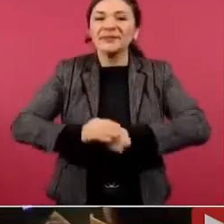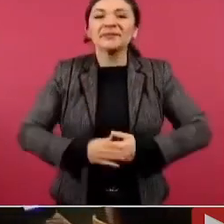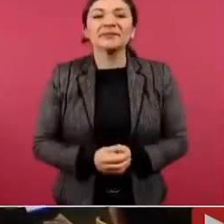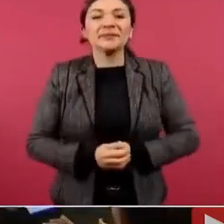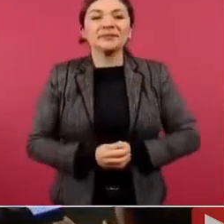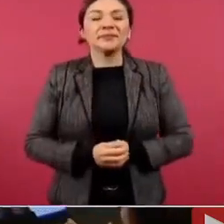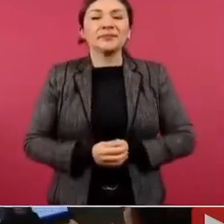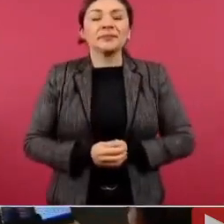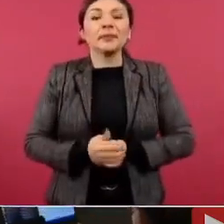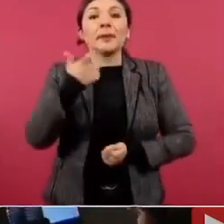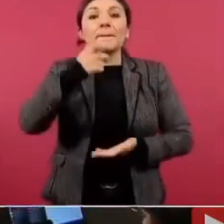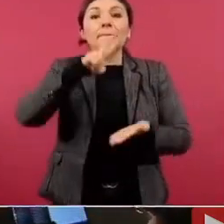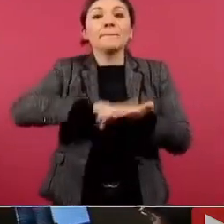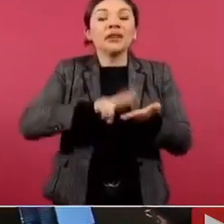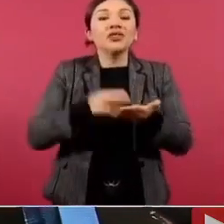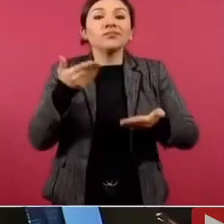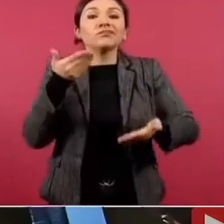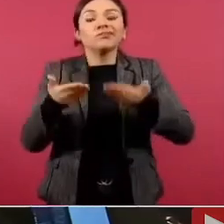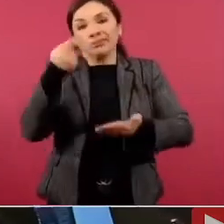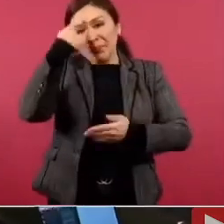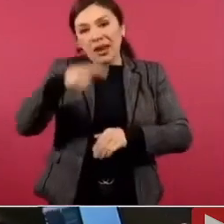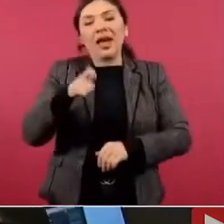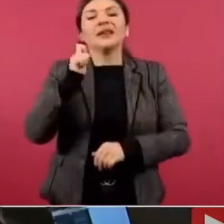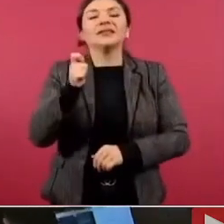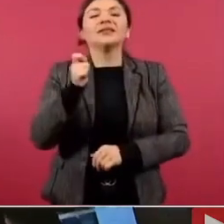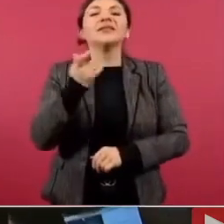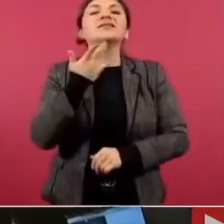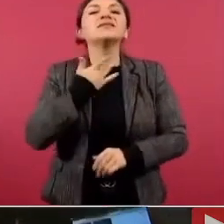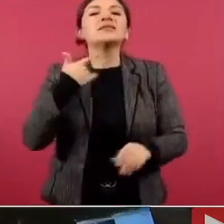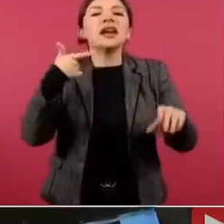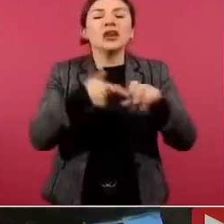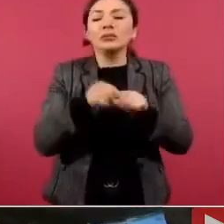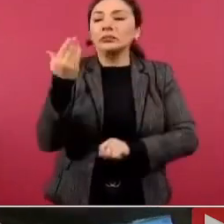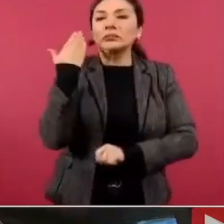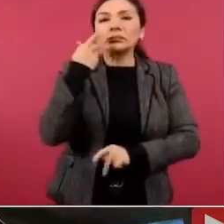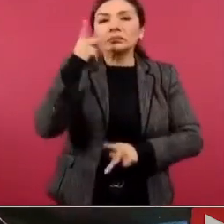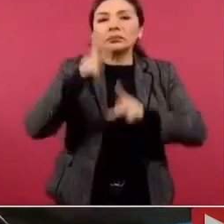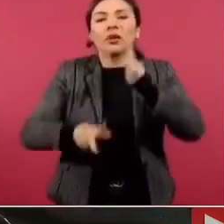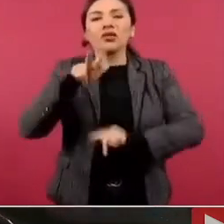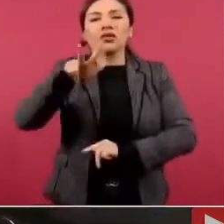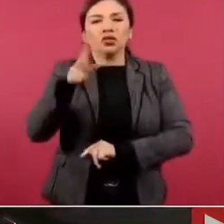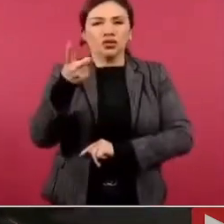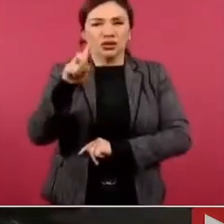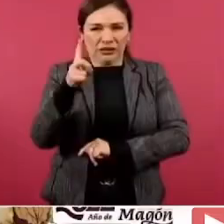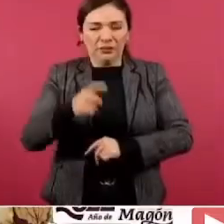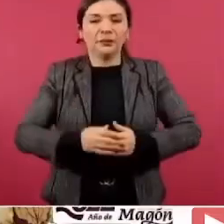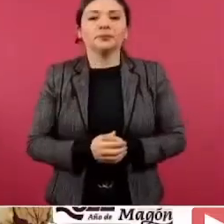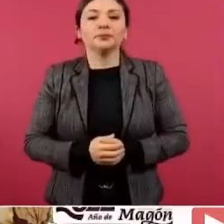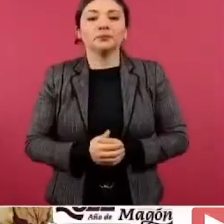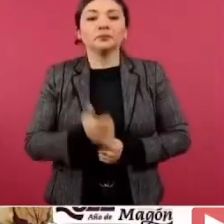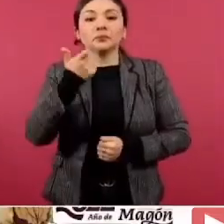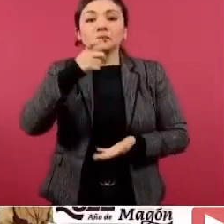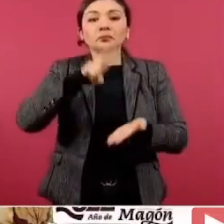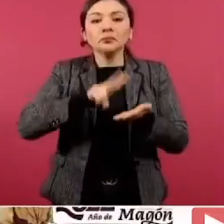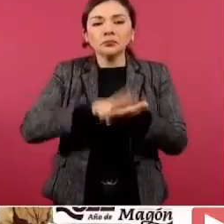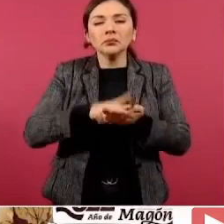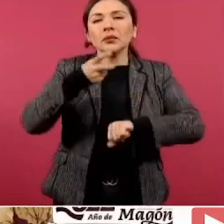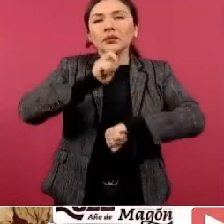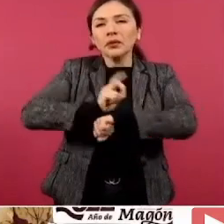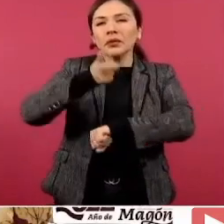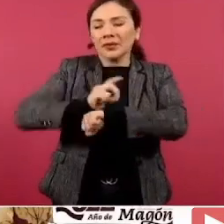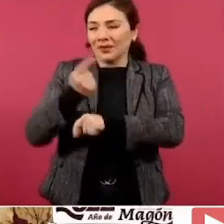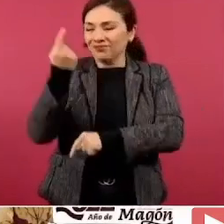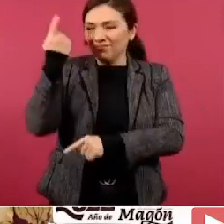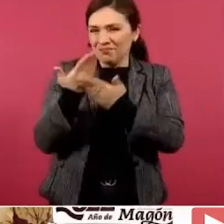El quién es quién en los precios de las gasolinas con corte al 18 de diciembre. Los precios promedio diarios durante la